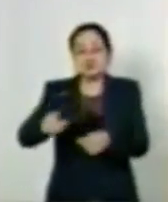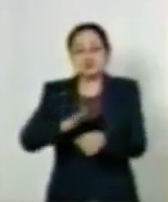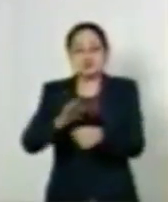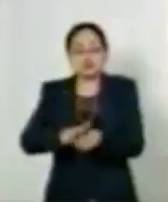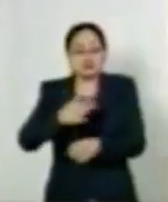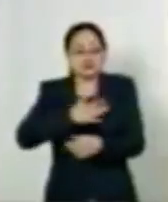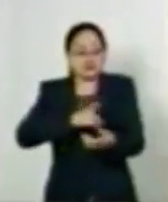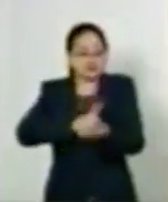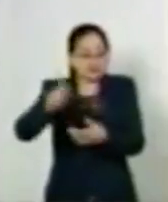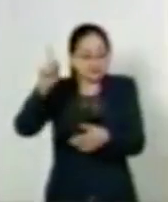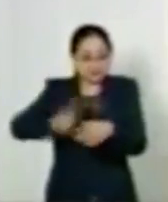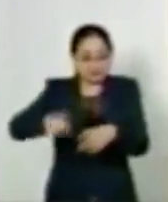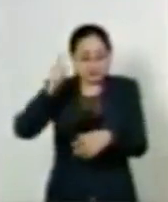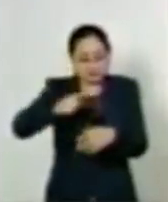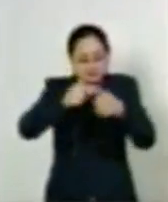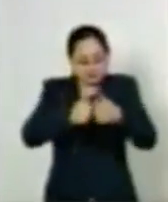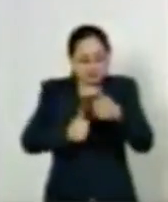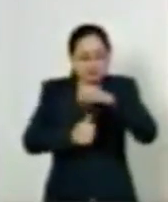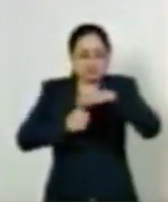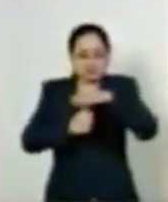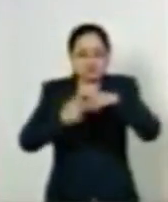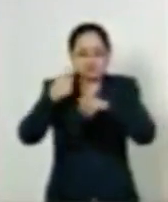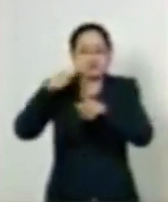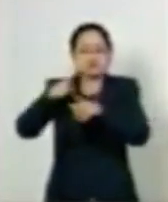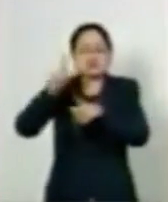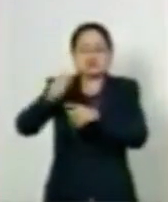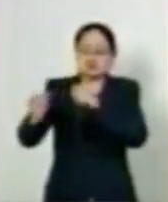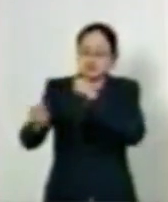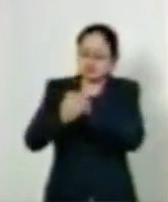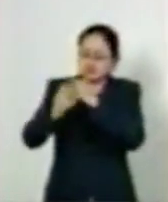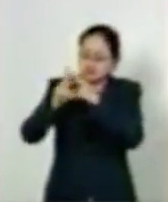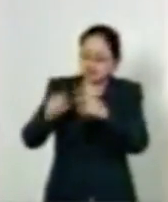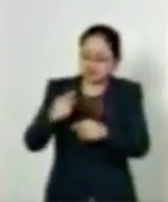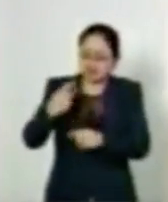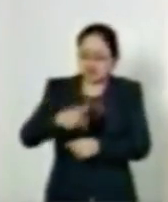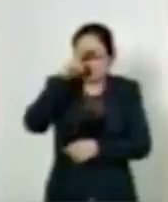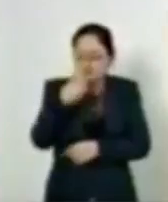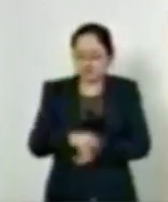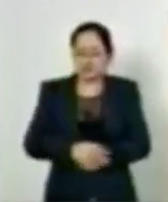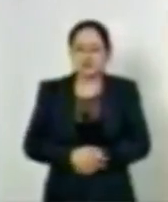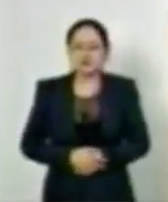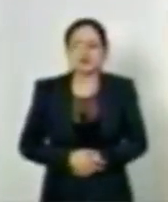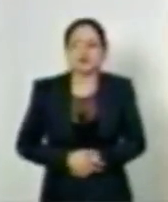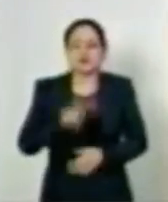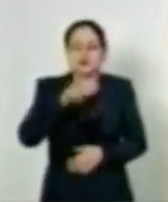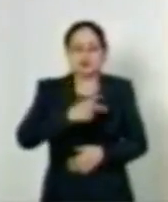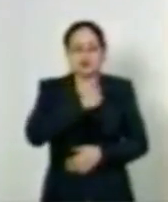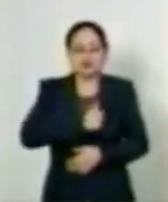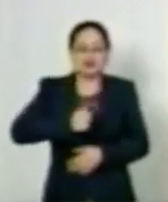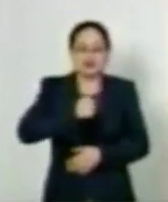de derechos en pro de una supuesta pacificación del país.